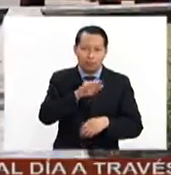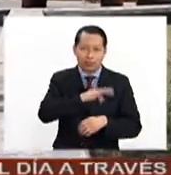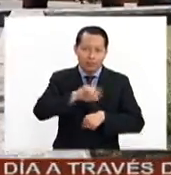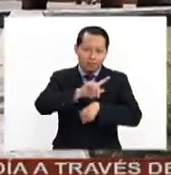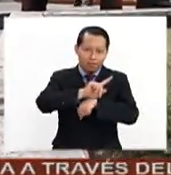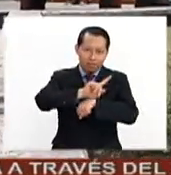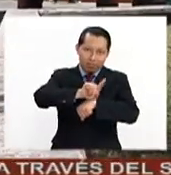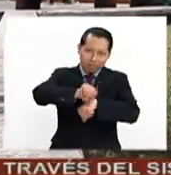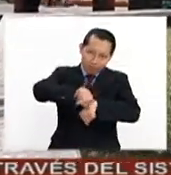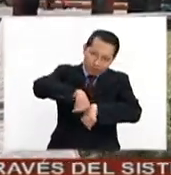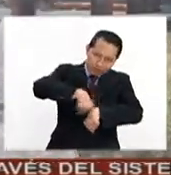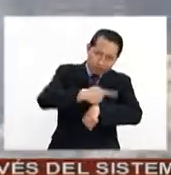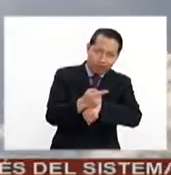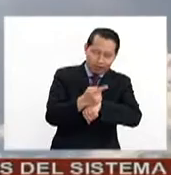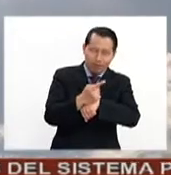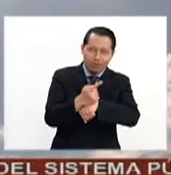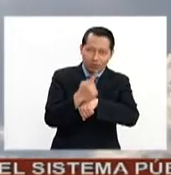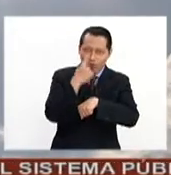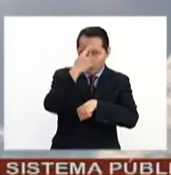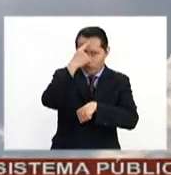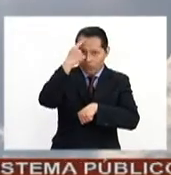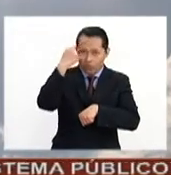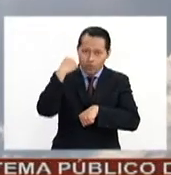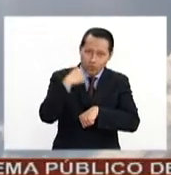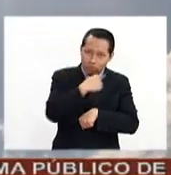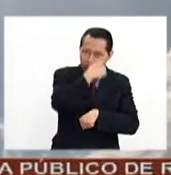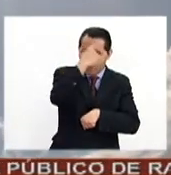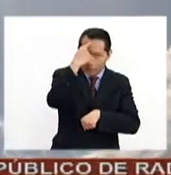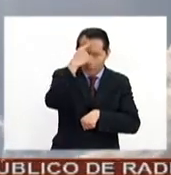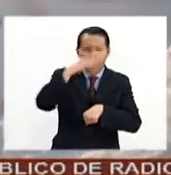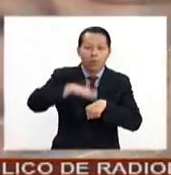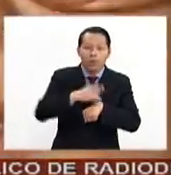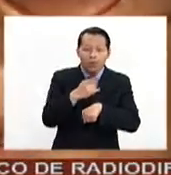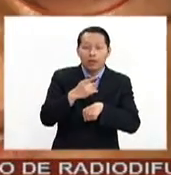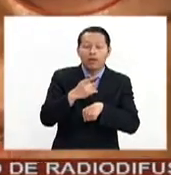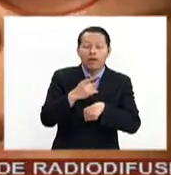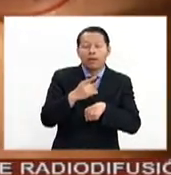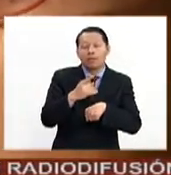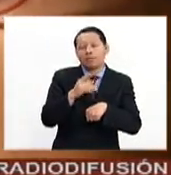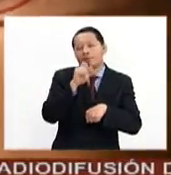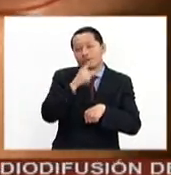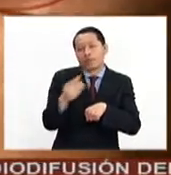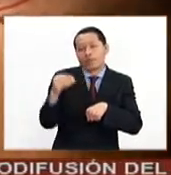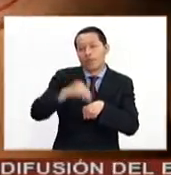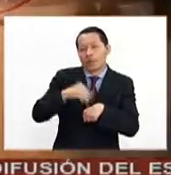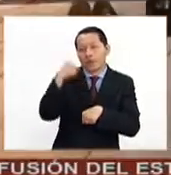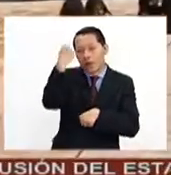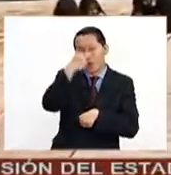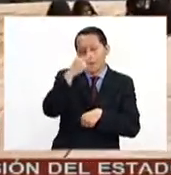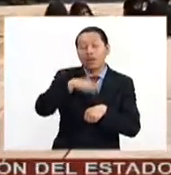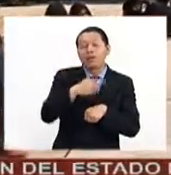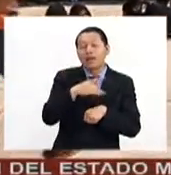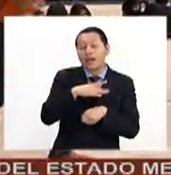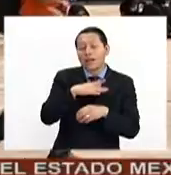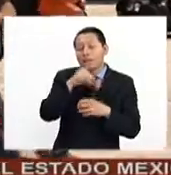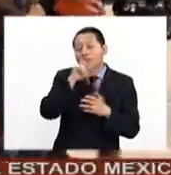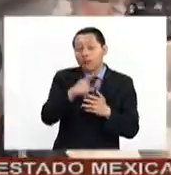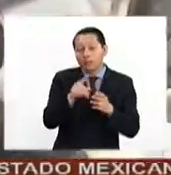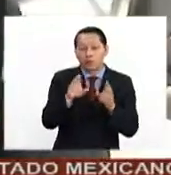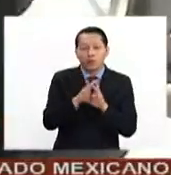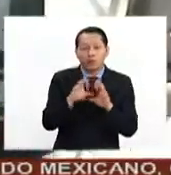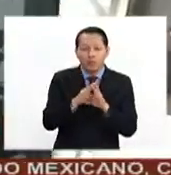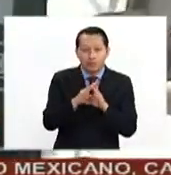reloj porque en la mayor parte del país inicia el horario de verano. Esto con el objetivo de aprovechar la luz natural y ahorrar energía eléctrica.